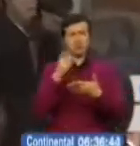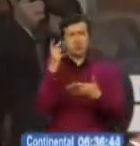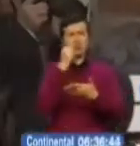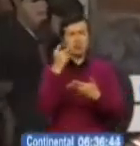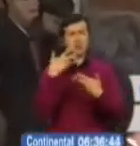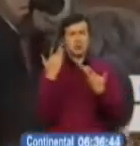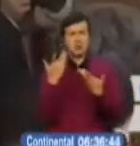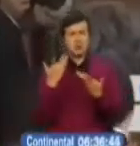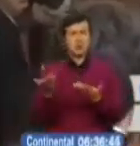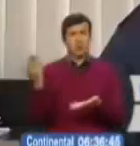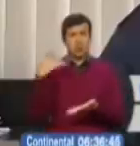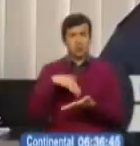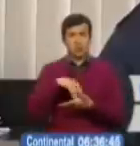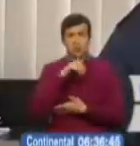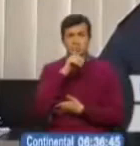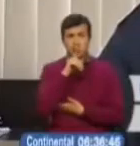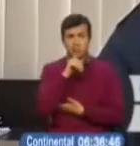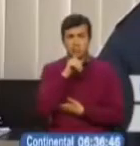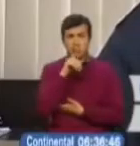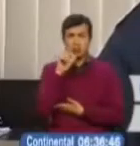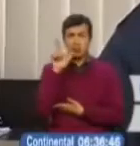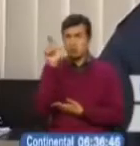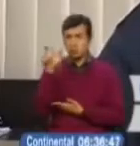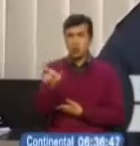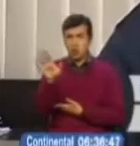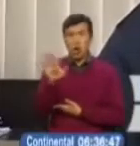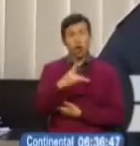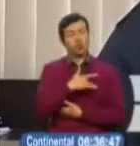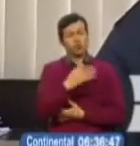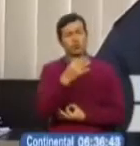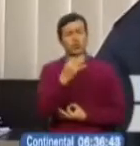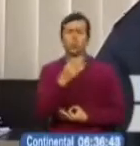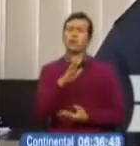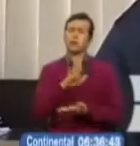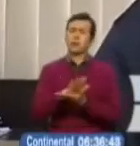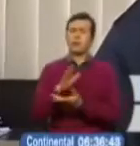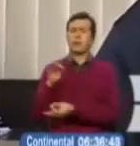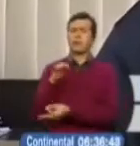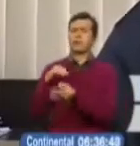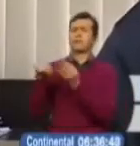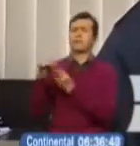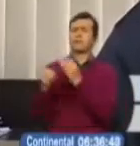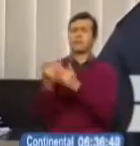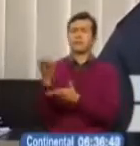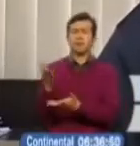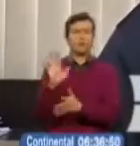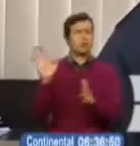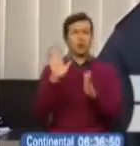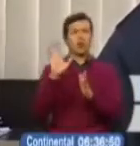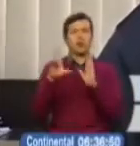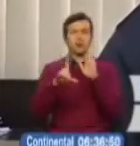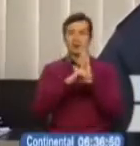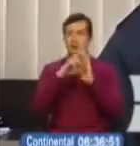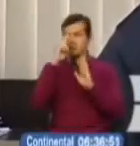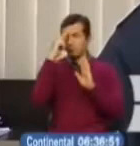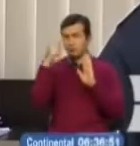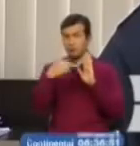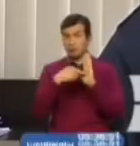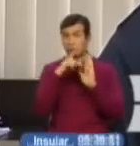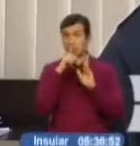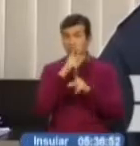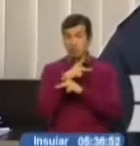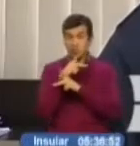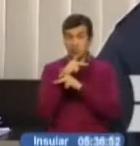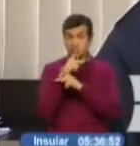Una vez más, esto no lo hace por buena fe, sino se ha dado cuenta que tiene que cumplir la norma, y no lo dice el Consejo de